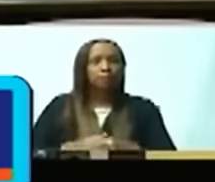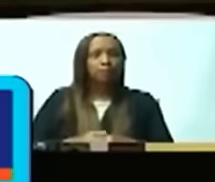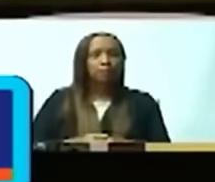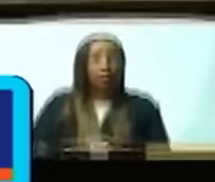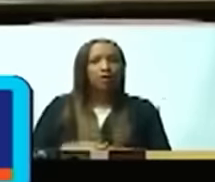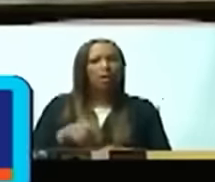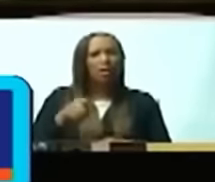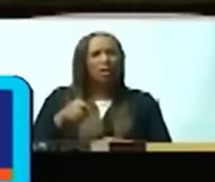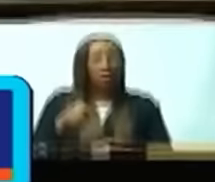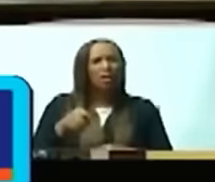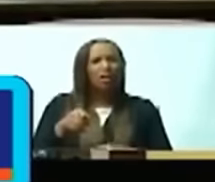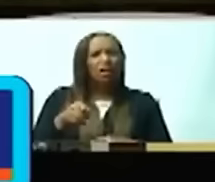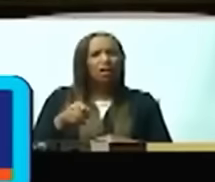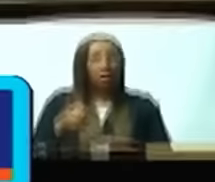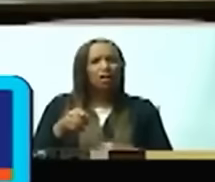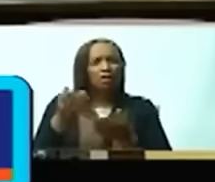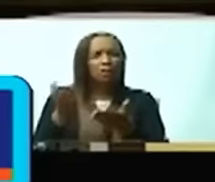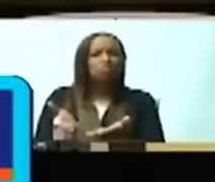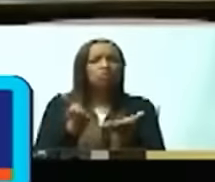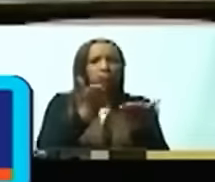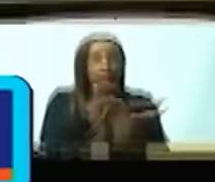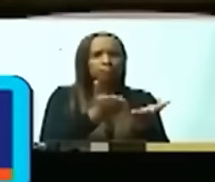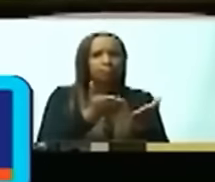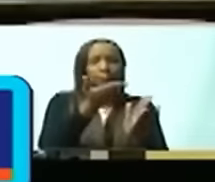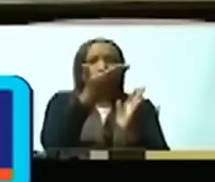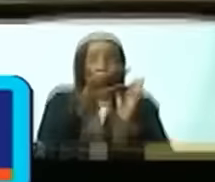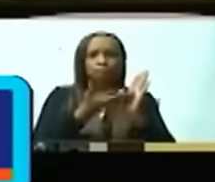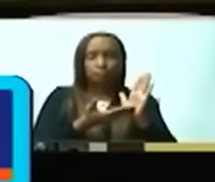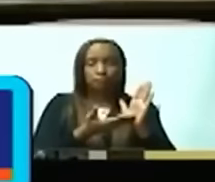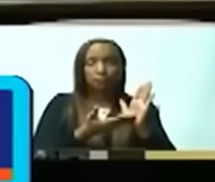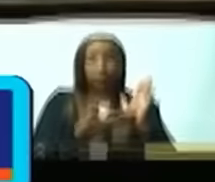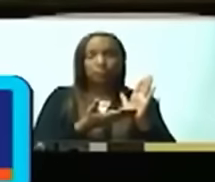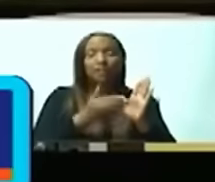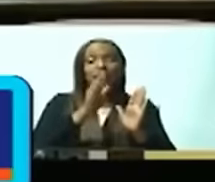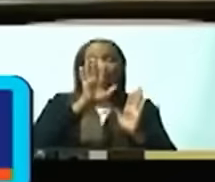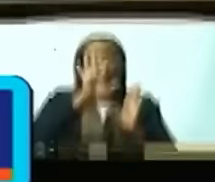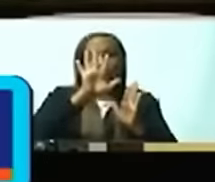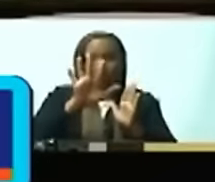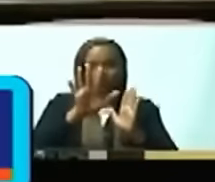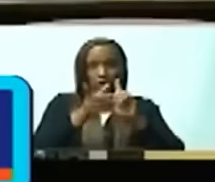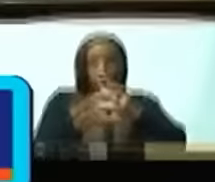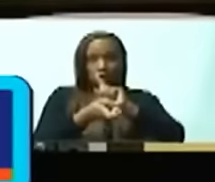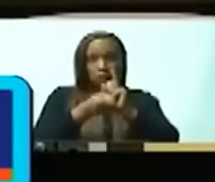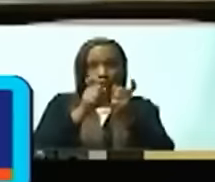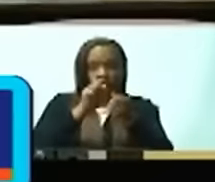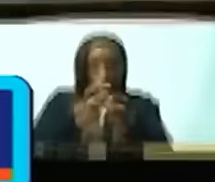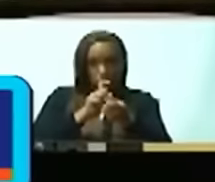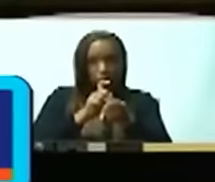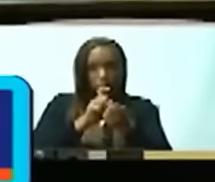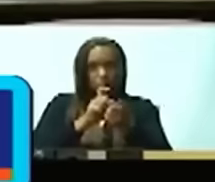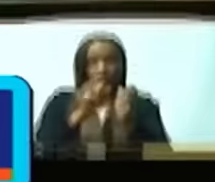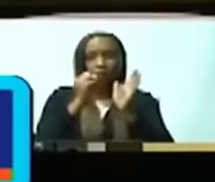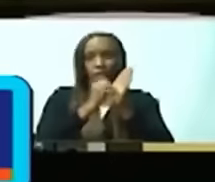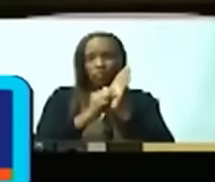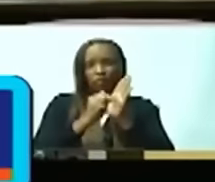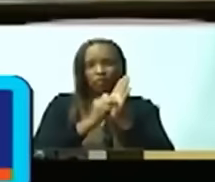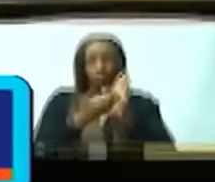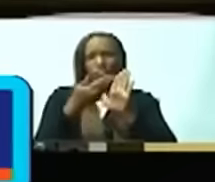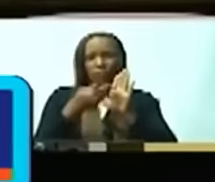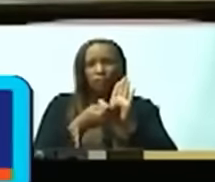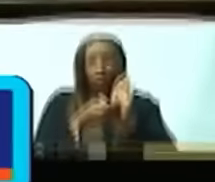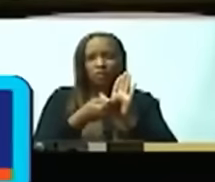nos llevó 5 modificaciones a diferentes artículos y párrafos. La comisión lo